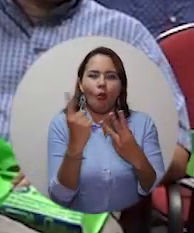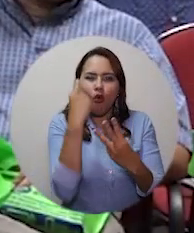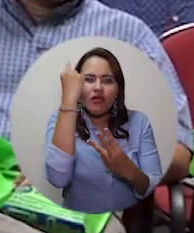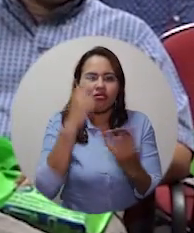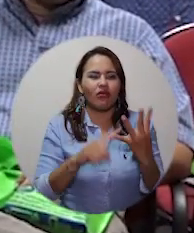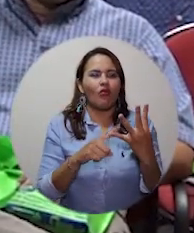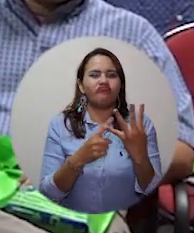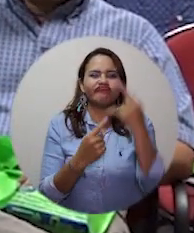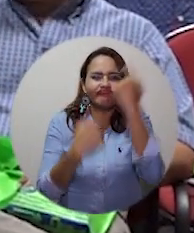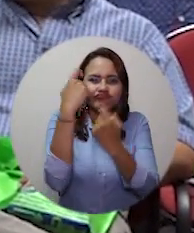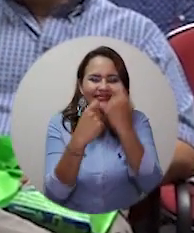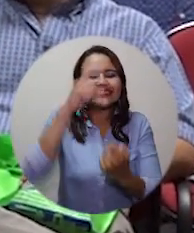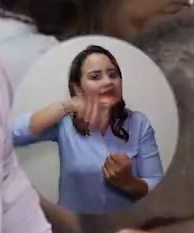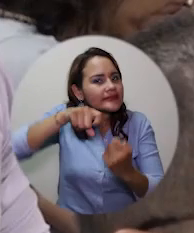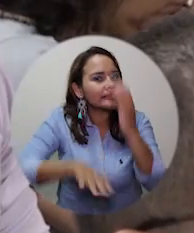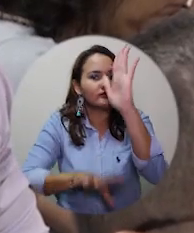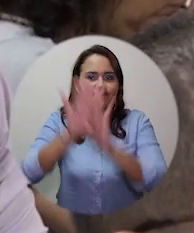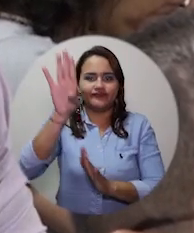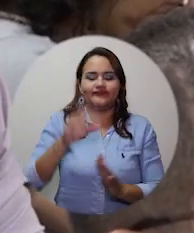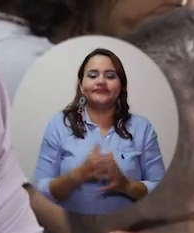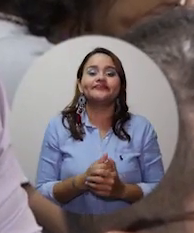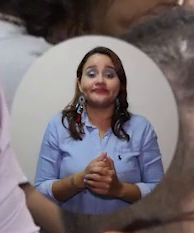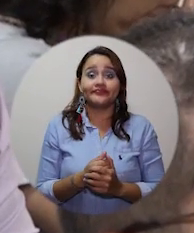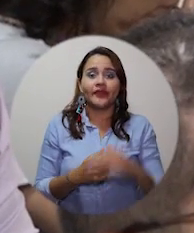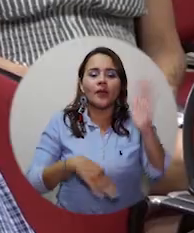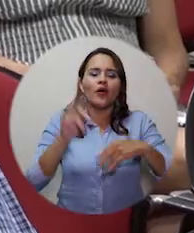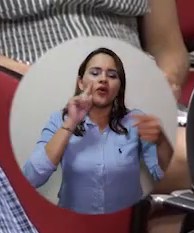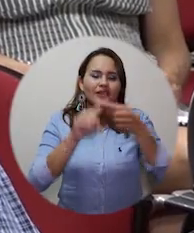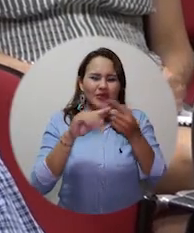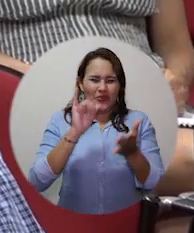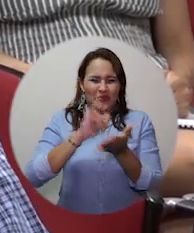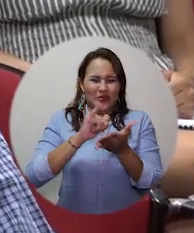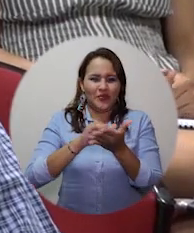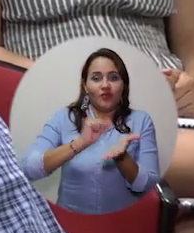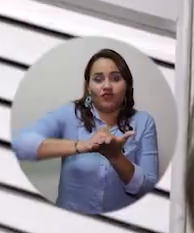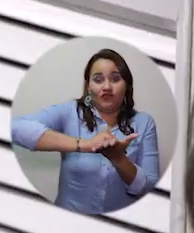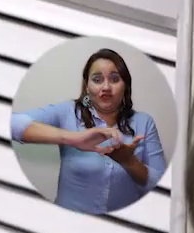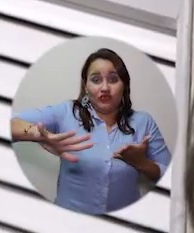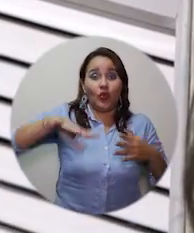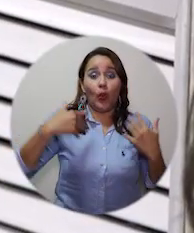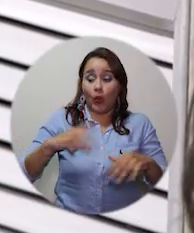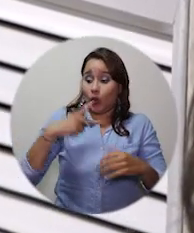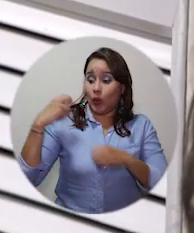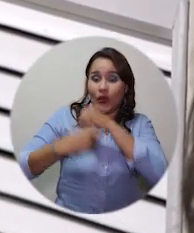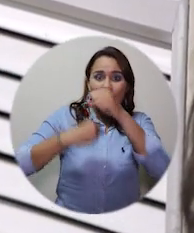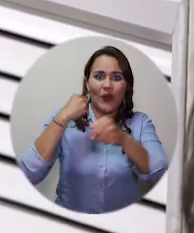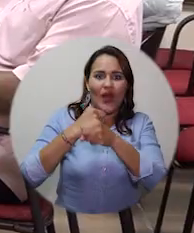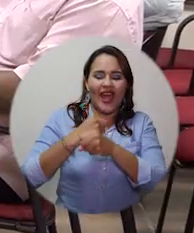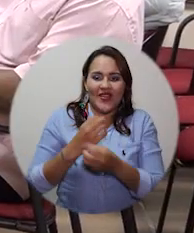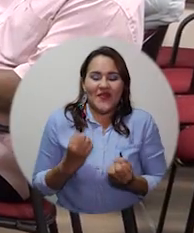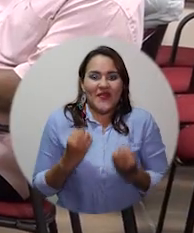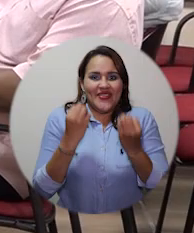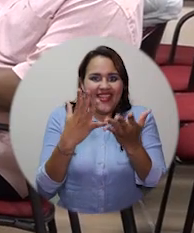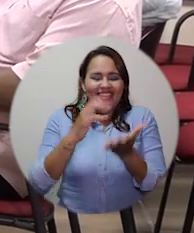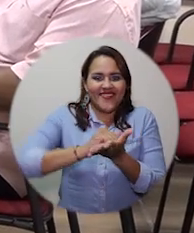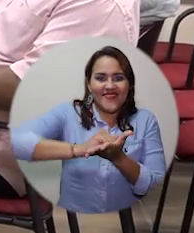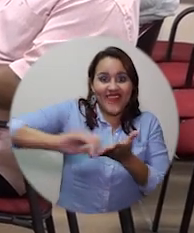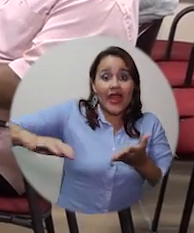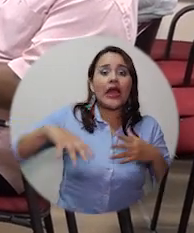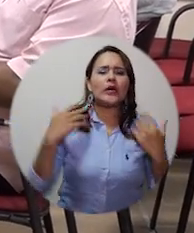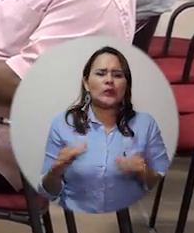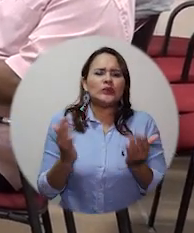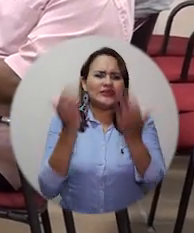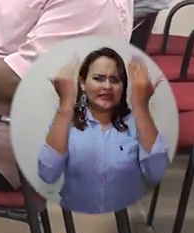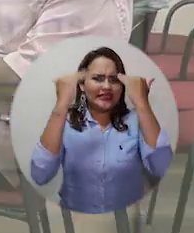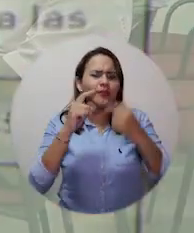económico. Los beneficiarios de este importante programa doctoral que se da en el marco del programa de becas de excelencia doctoral del Bicentenario se reunieron en el Auditorio